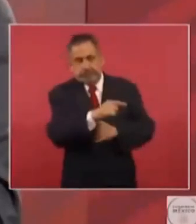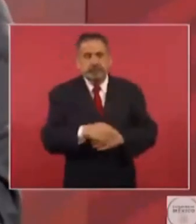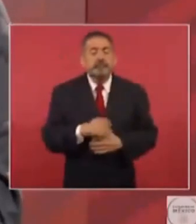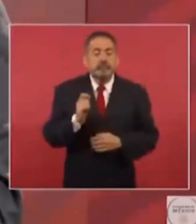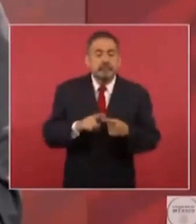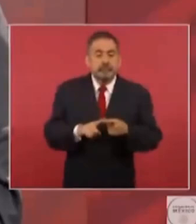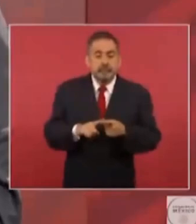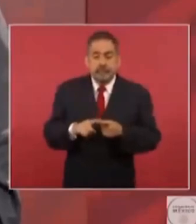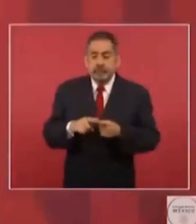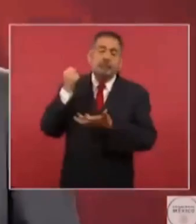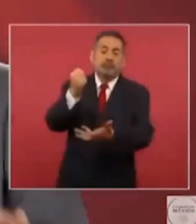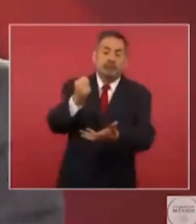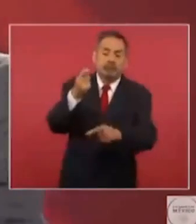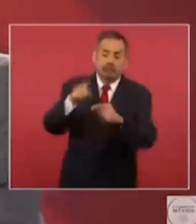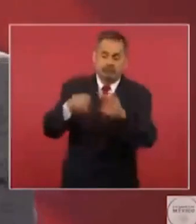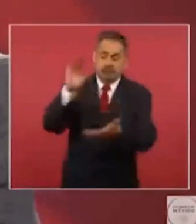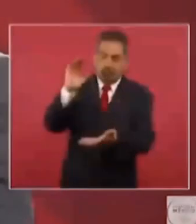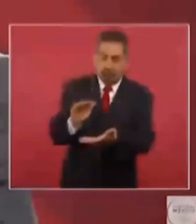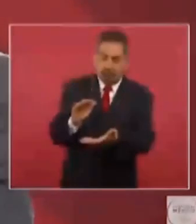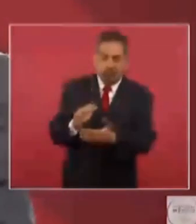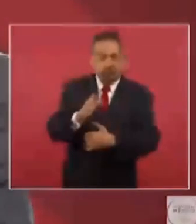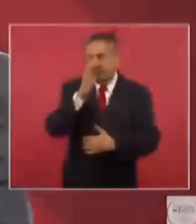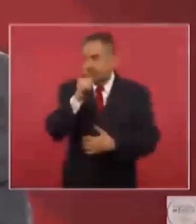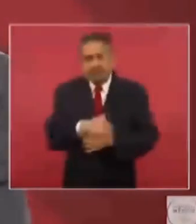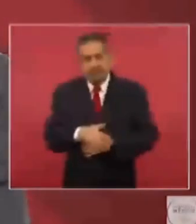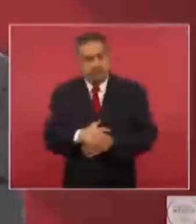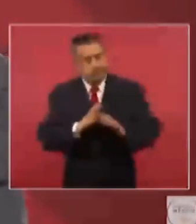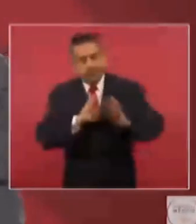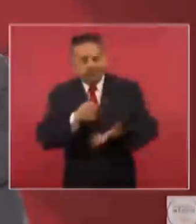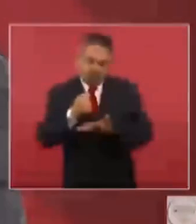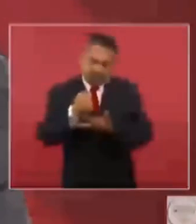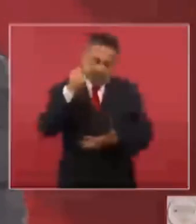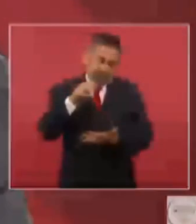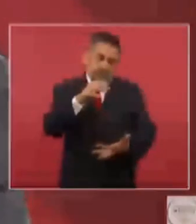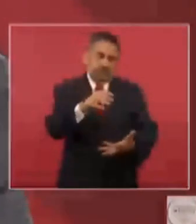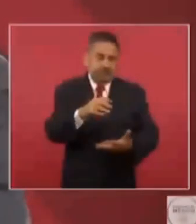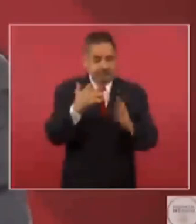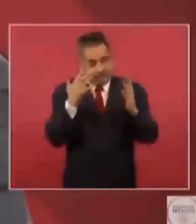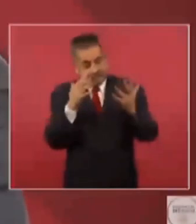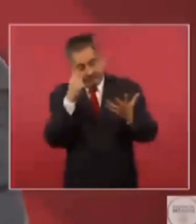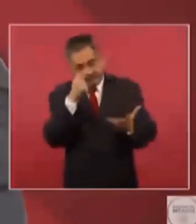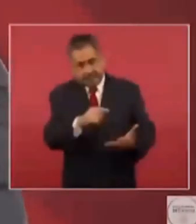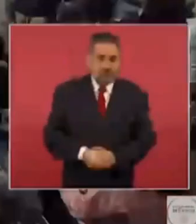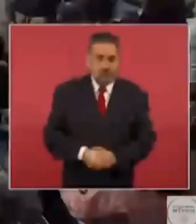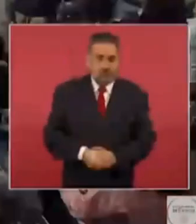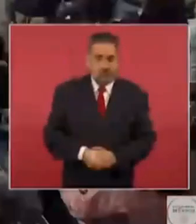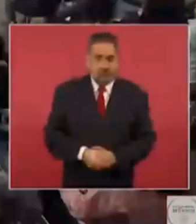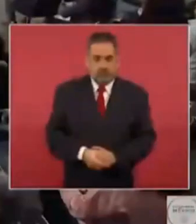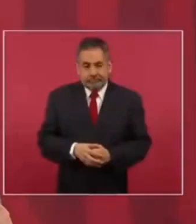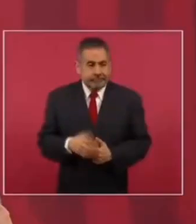políticos y sus intereses personales. Amigos y amigas, vamos a ir a la